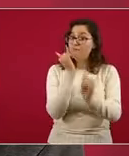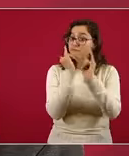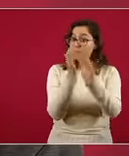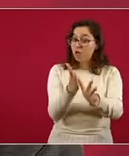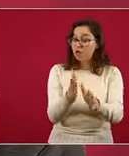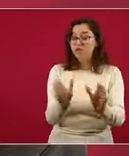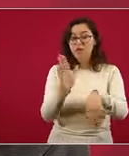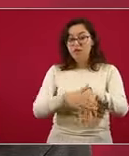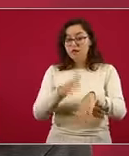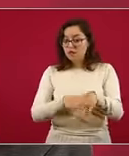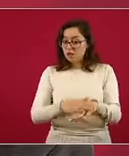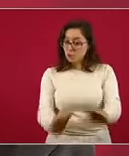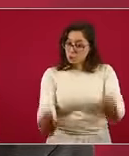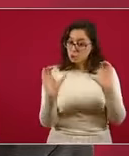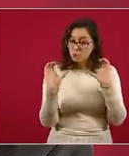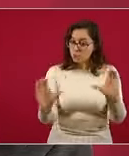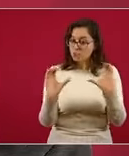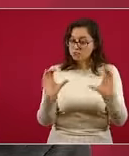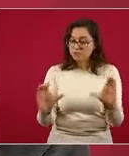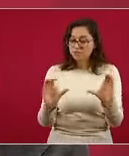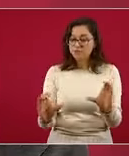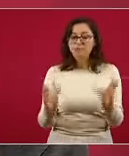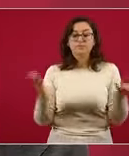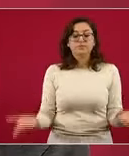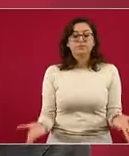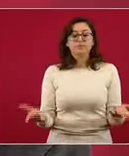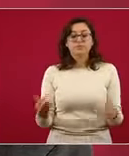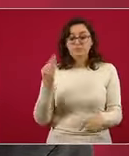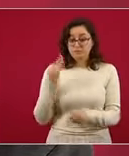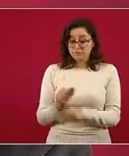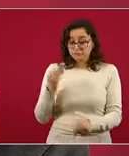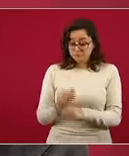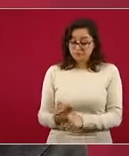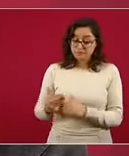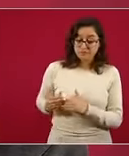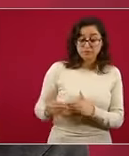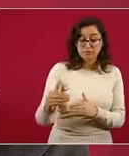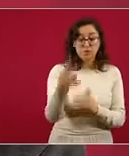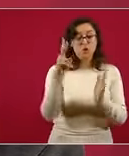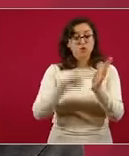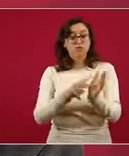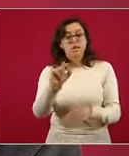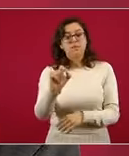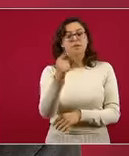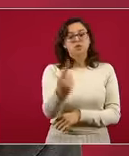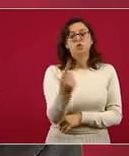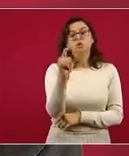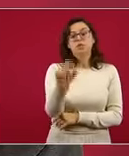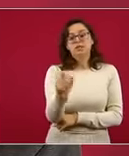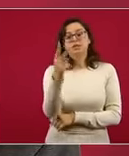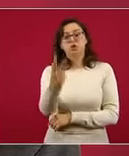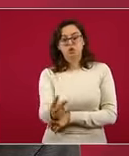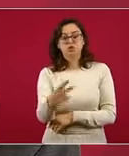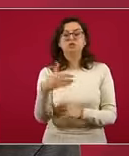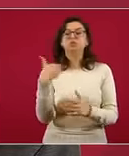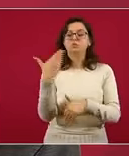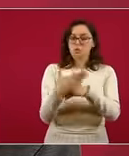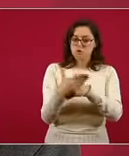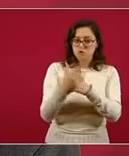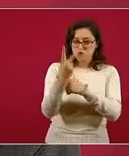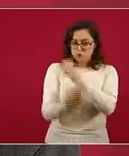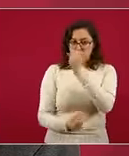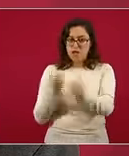porque desde ahorita y durante todo 2021 y una parte de 2022, que durará la campaña de